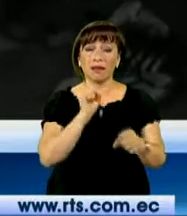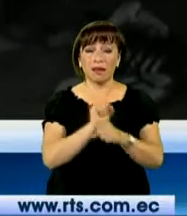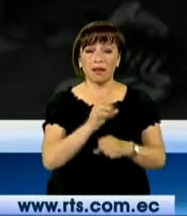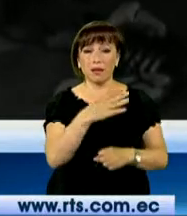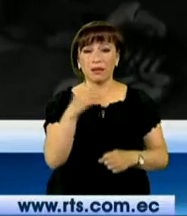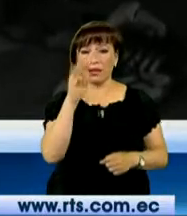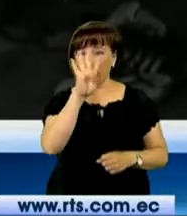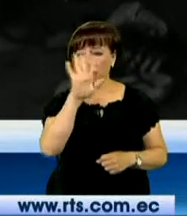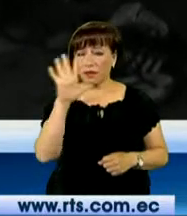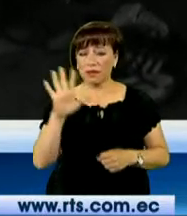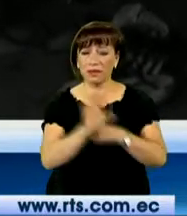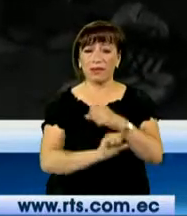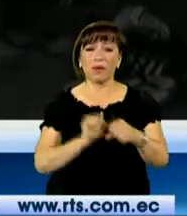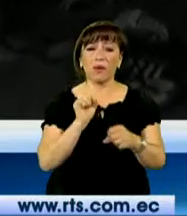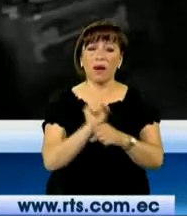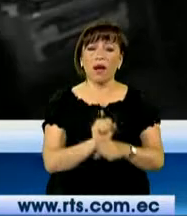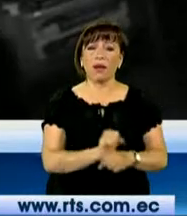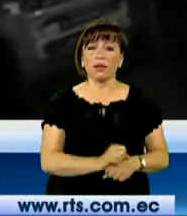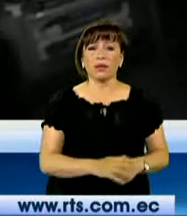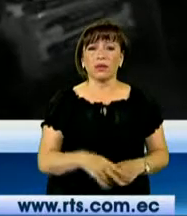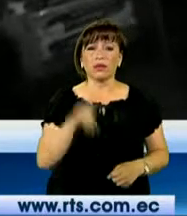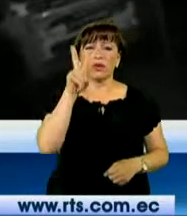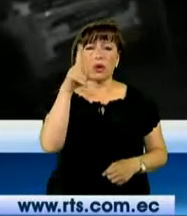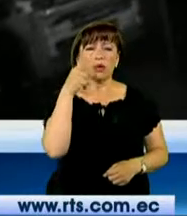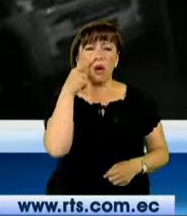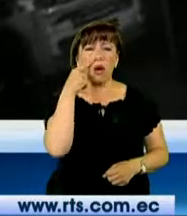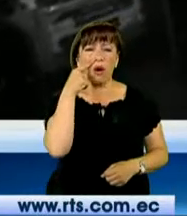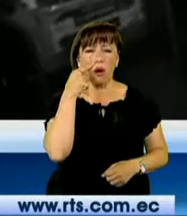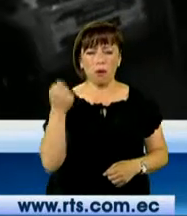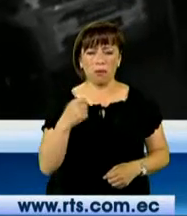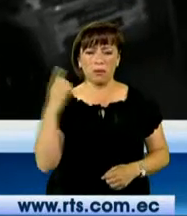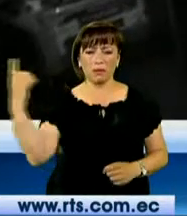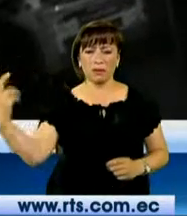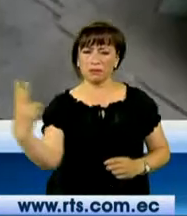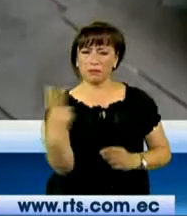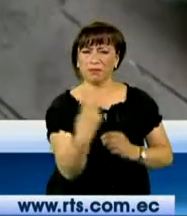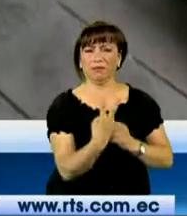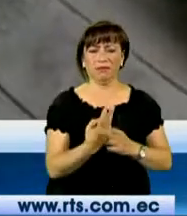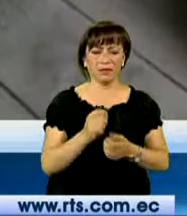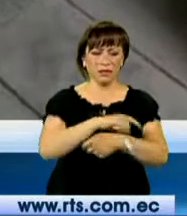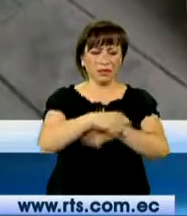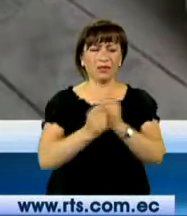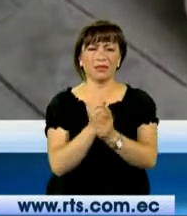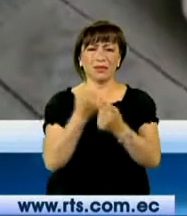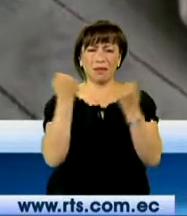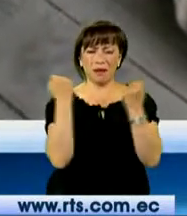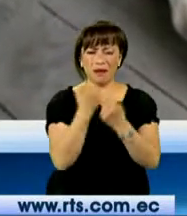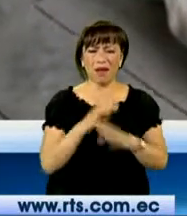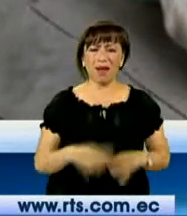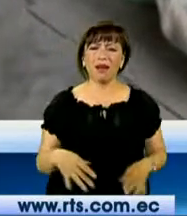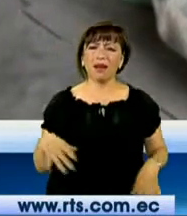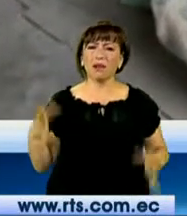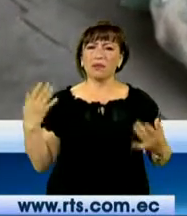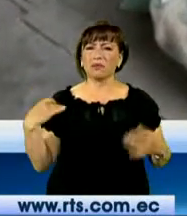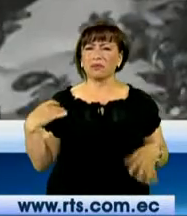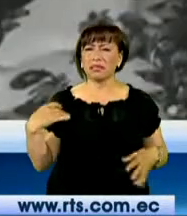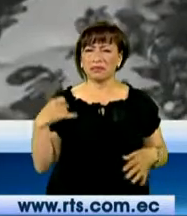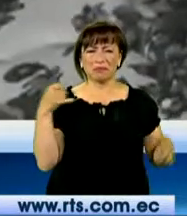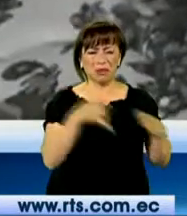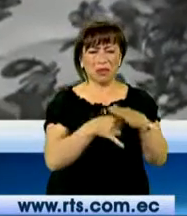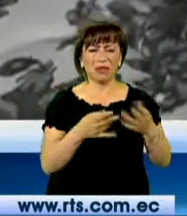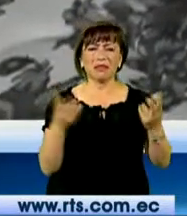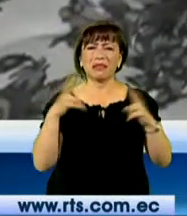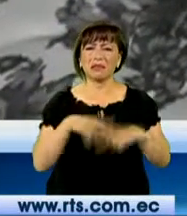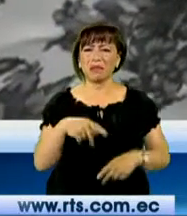fueron salvajemente asesinadas por dos encapuchados, quienes las maniataron, amordazaron, ultrajaron y las degollaron.